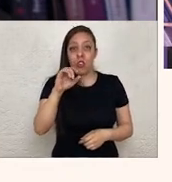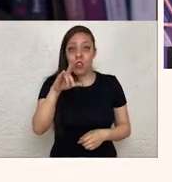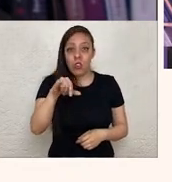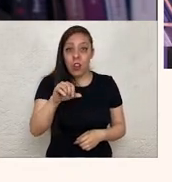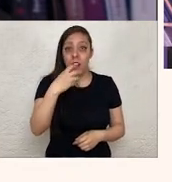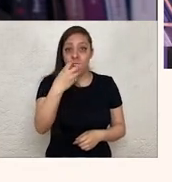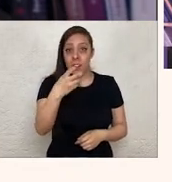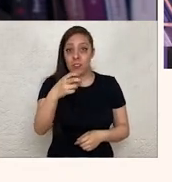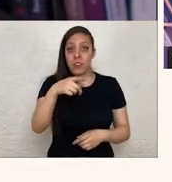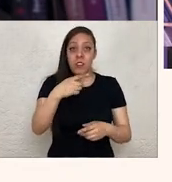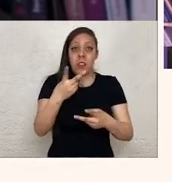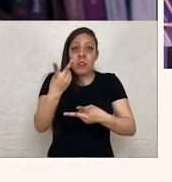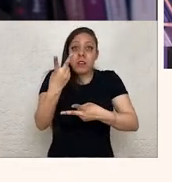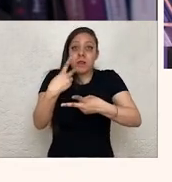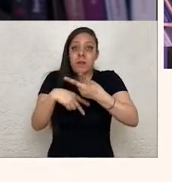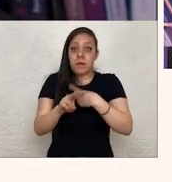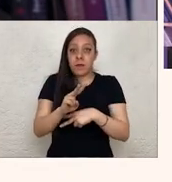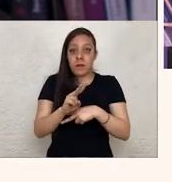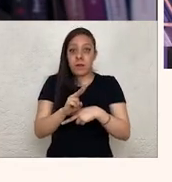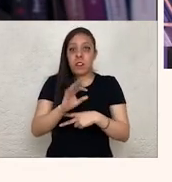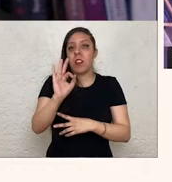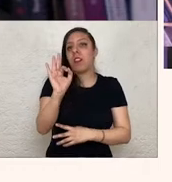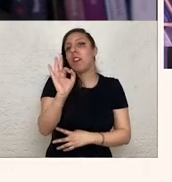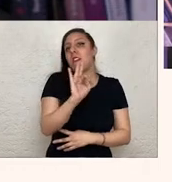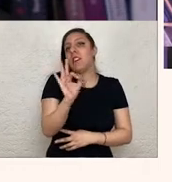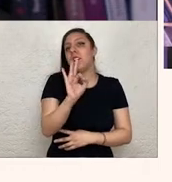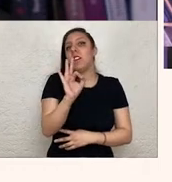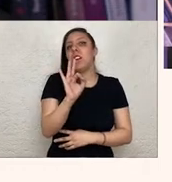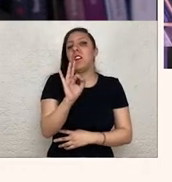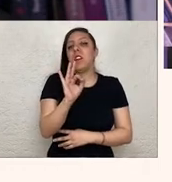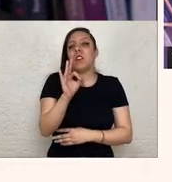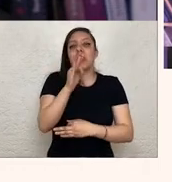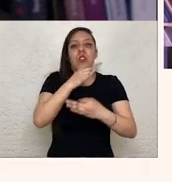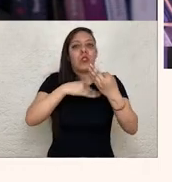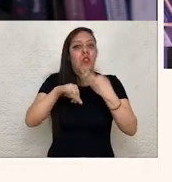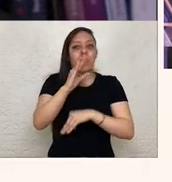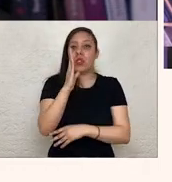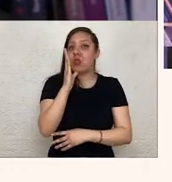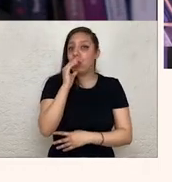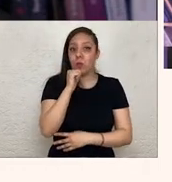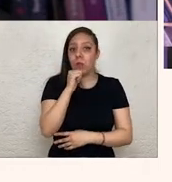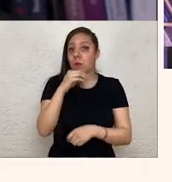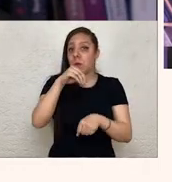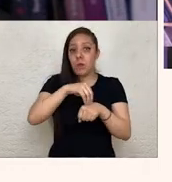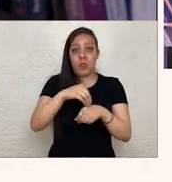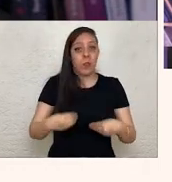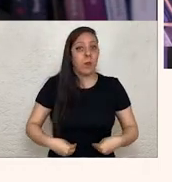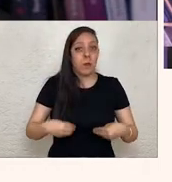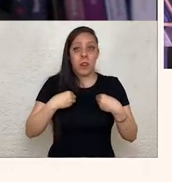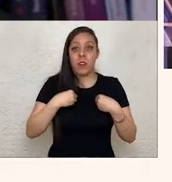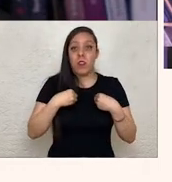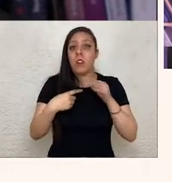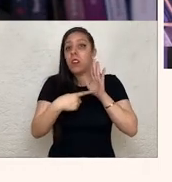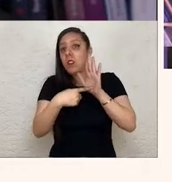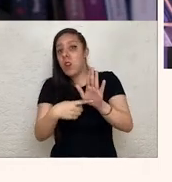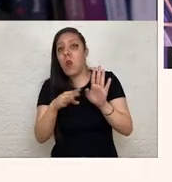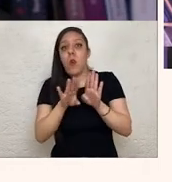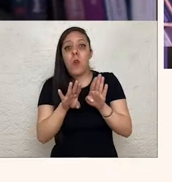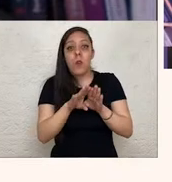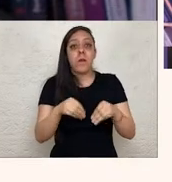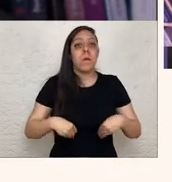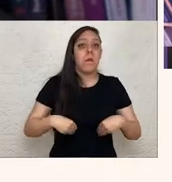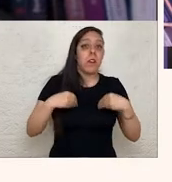regresarlos en el sentido de preguntarnos que si no todos podemos efectivamente poner la vida en el centro, la